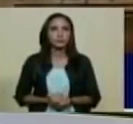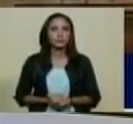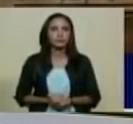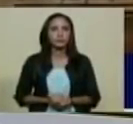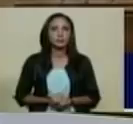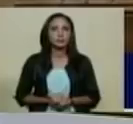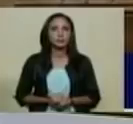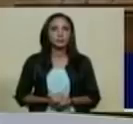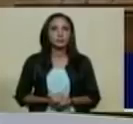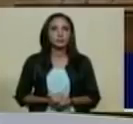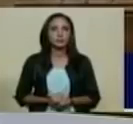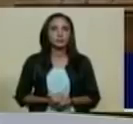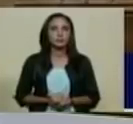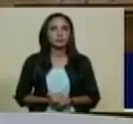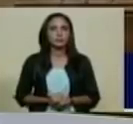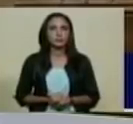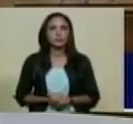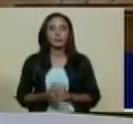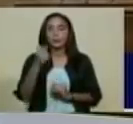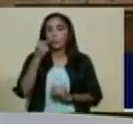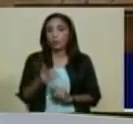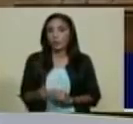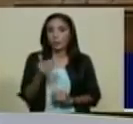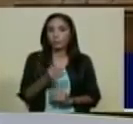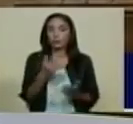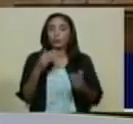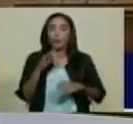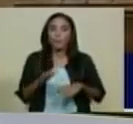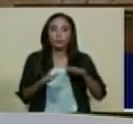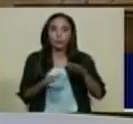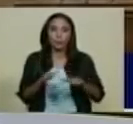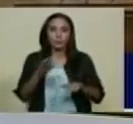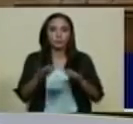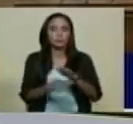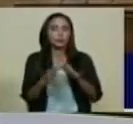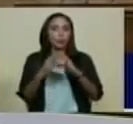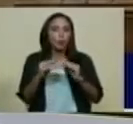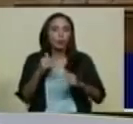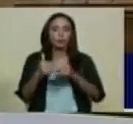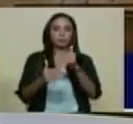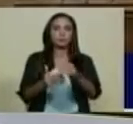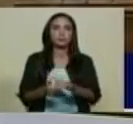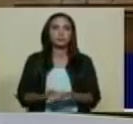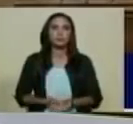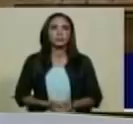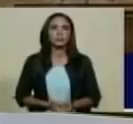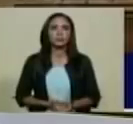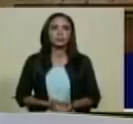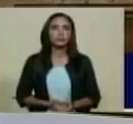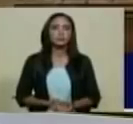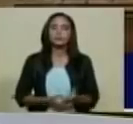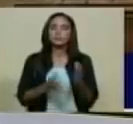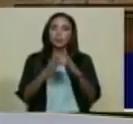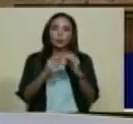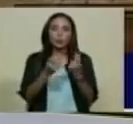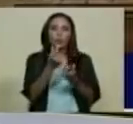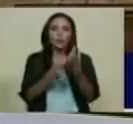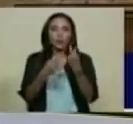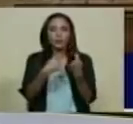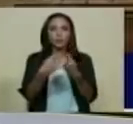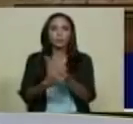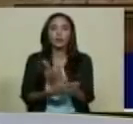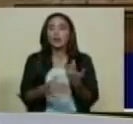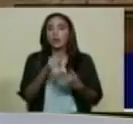Telecomunicaciones. Muy importante que nosotros sigamos avanzando en la consolidación de todo lo que es la inversión. Fíjense ustedes, otro